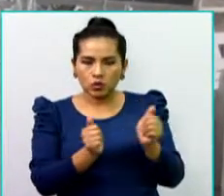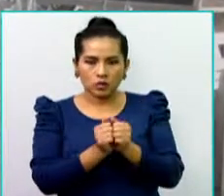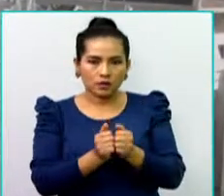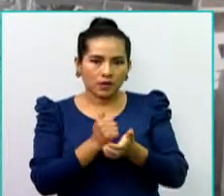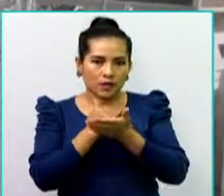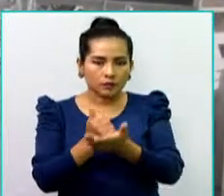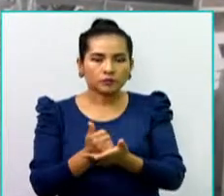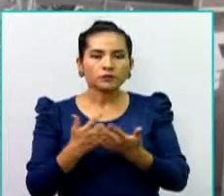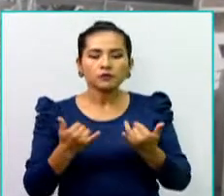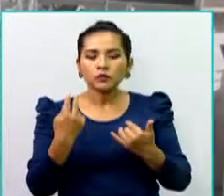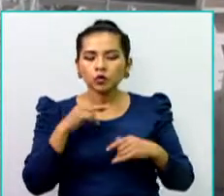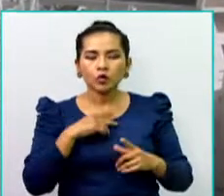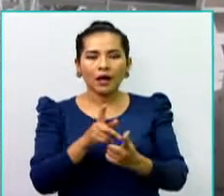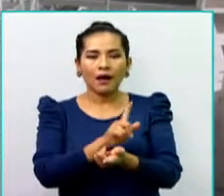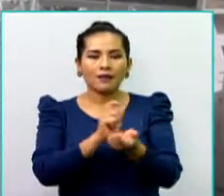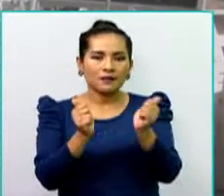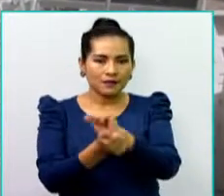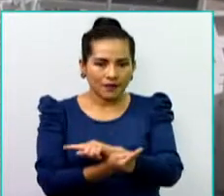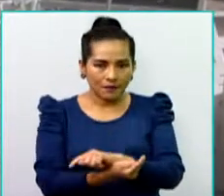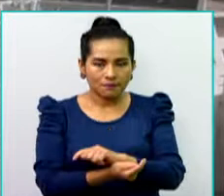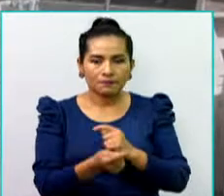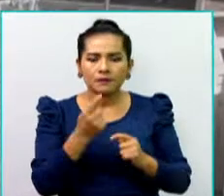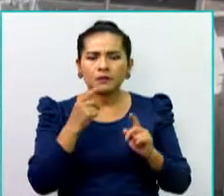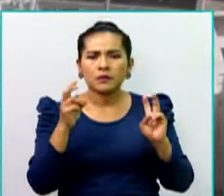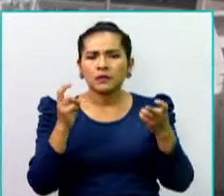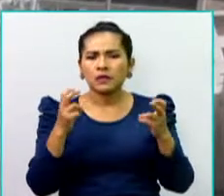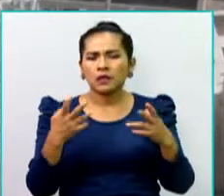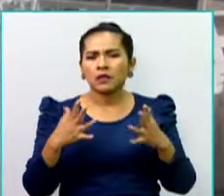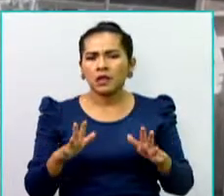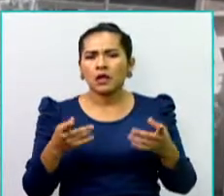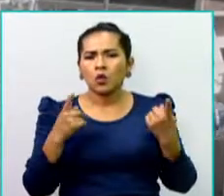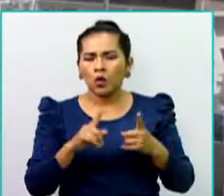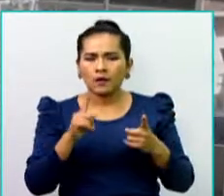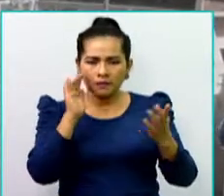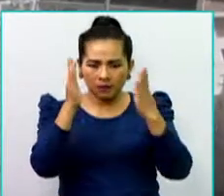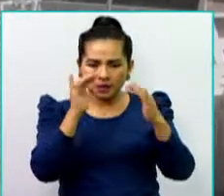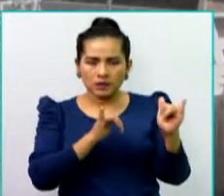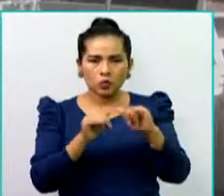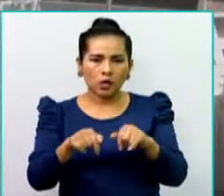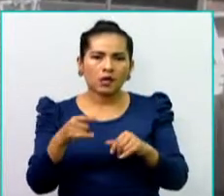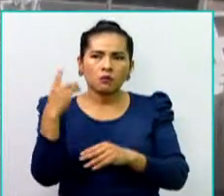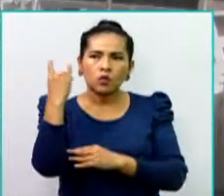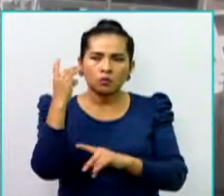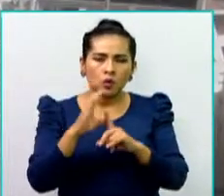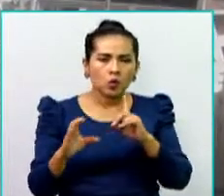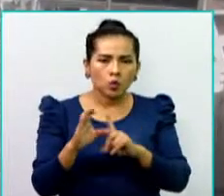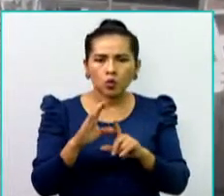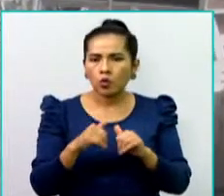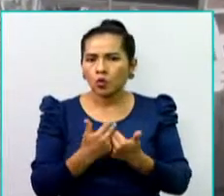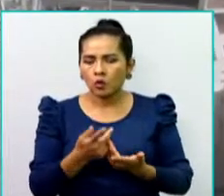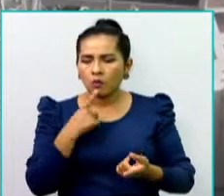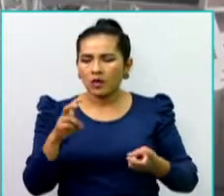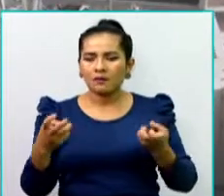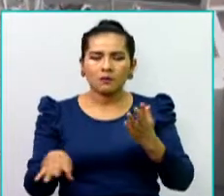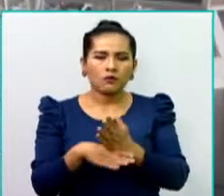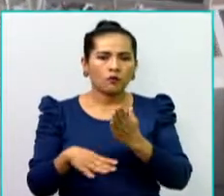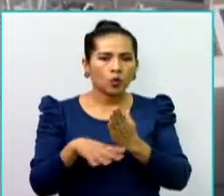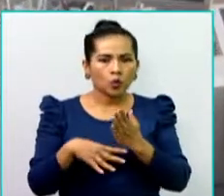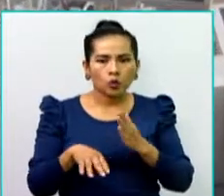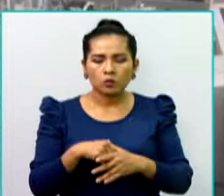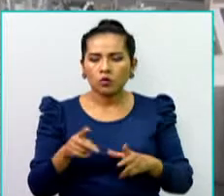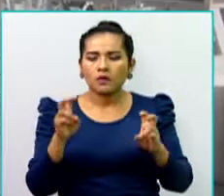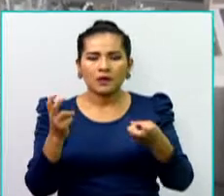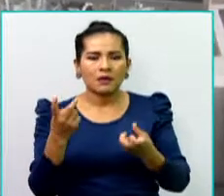Y nada, le hemos adaptado realmente hemos encontrado equivalentes bolivianos culturales, el fútbol, lo